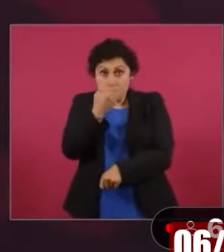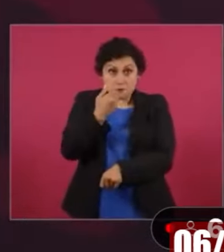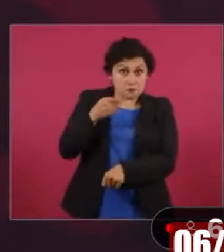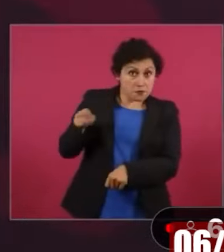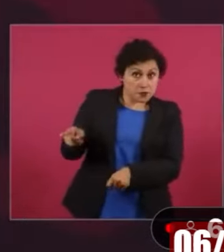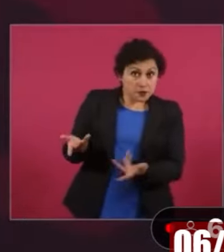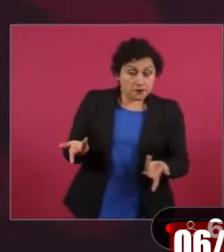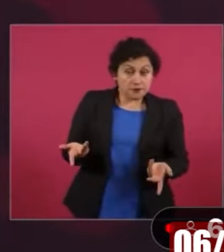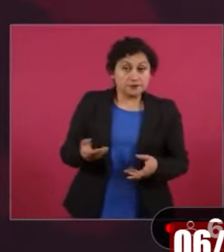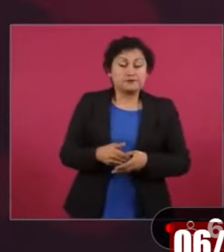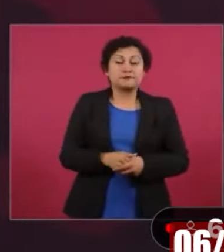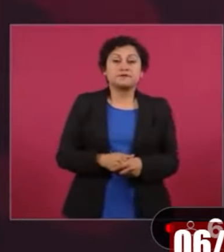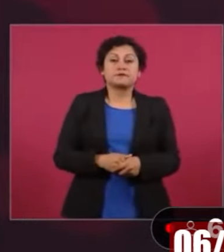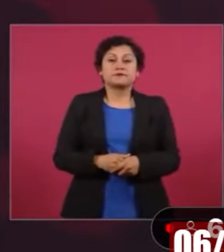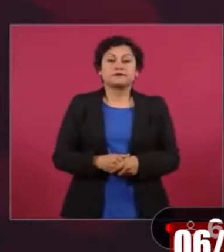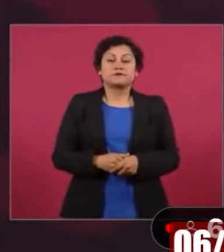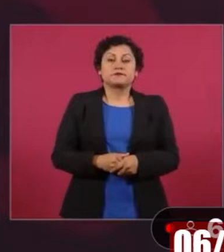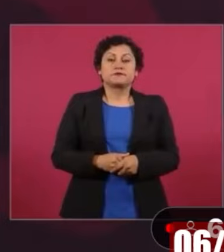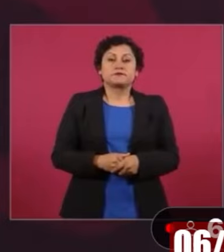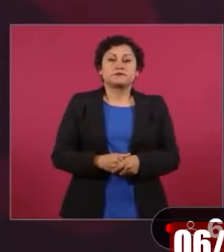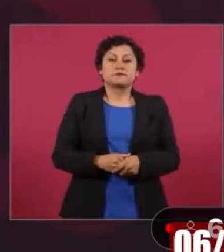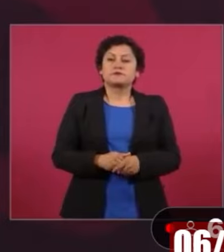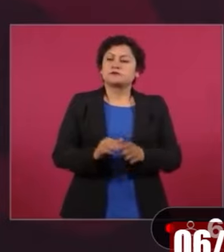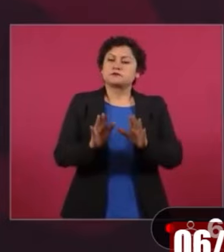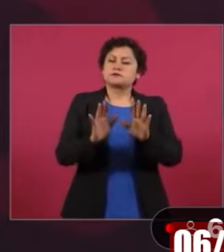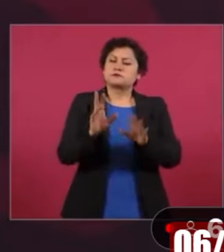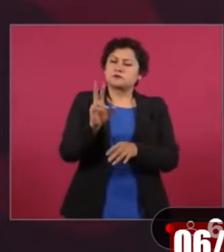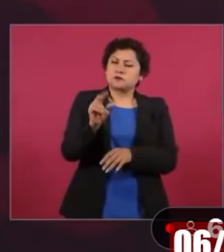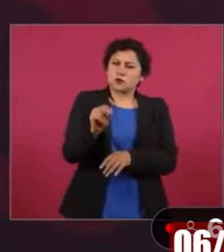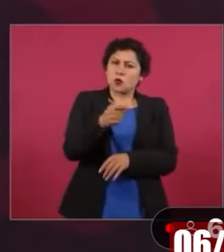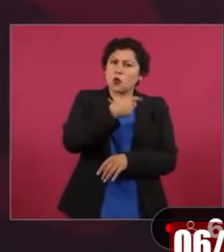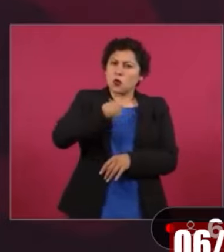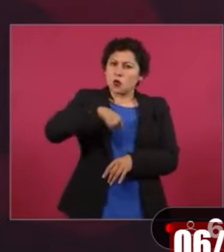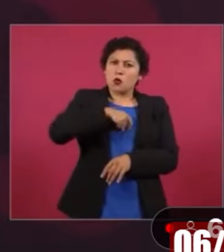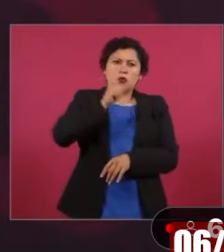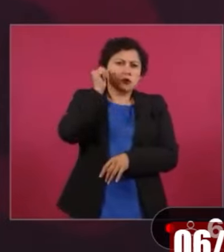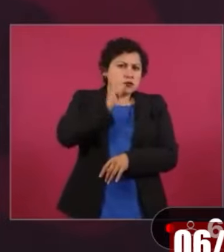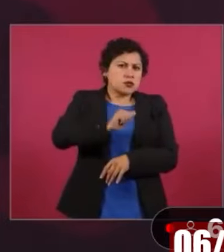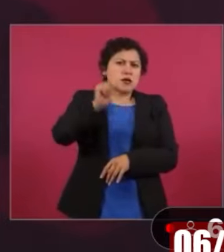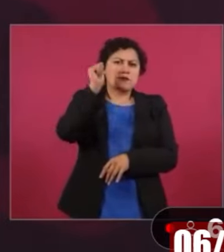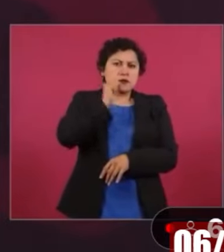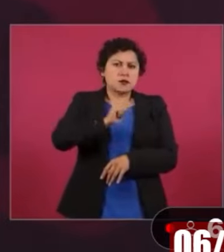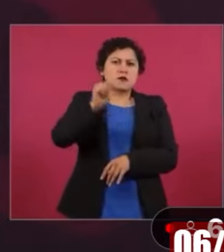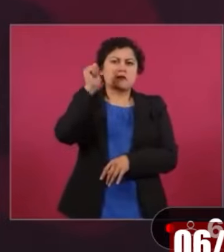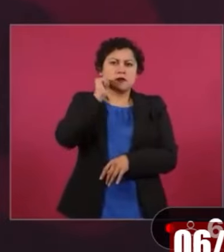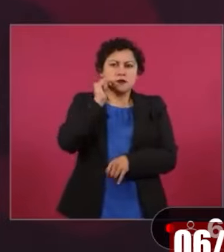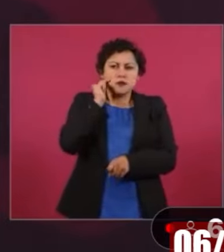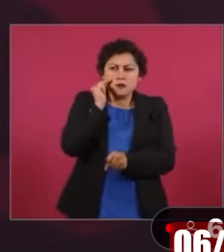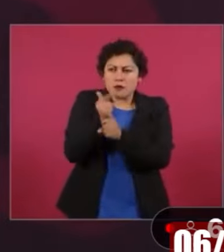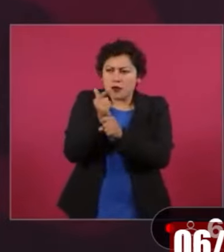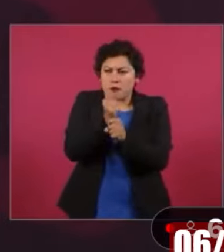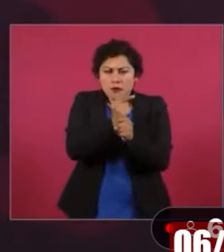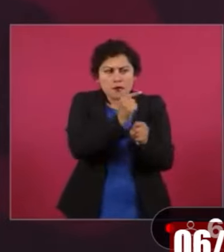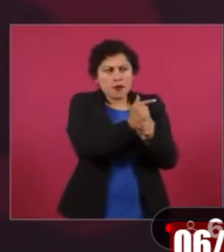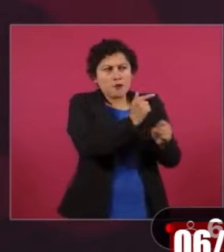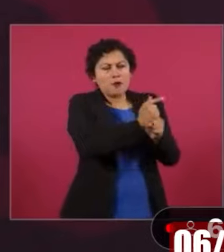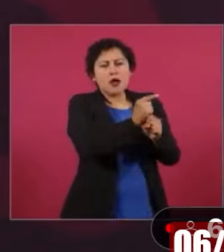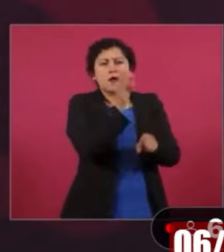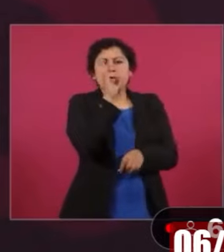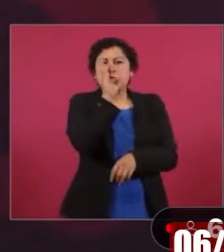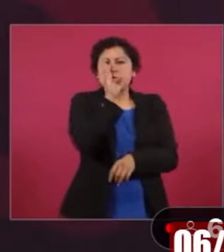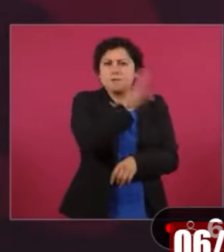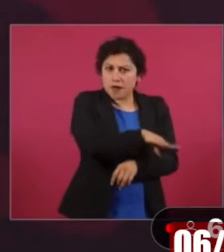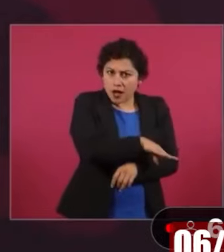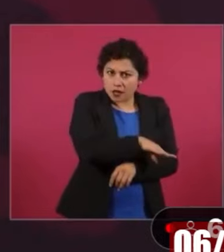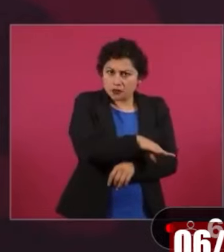acusando al semanario proceso de desatar una campaña en contra del licenciado barlet dijo el presidente y de su